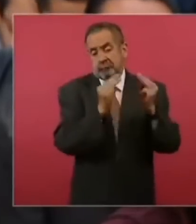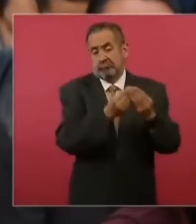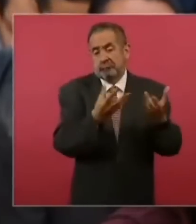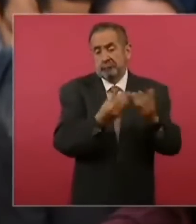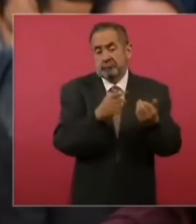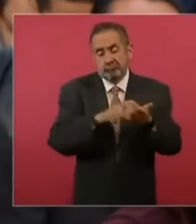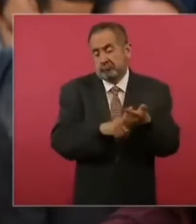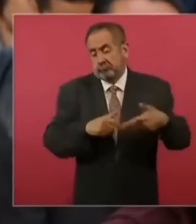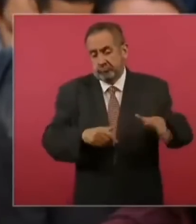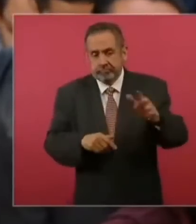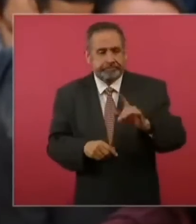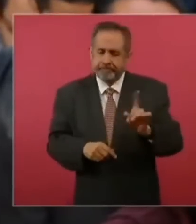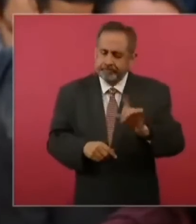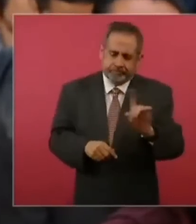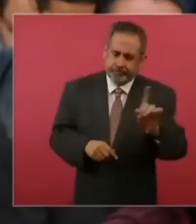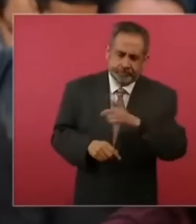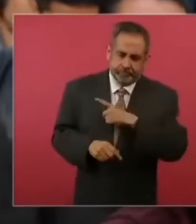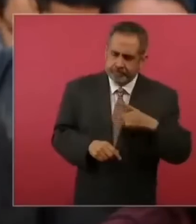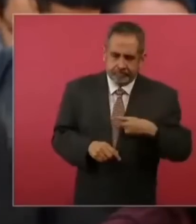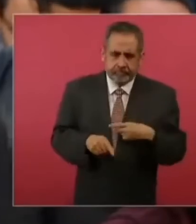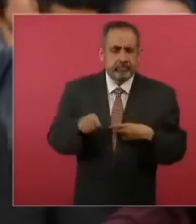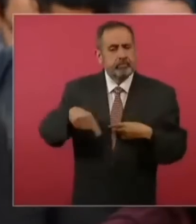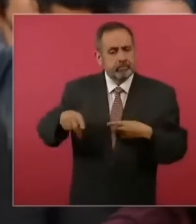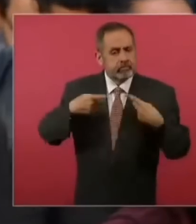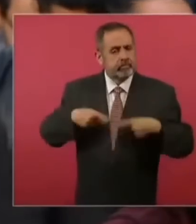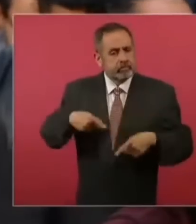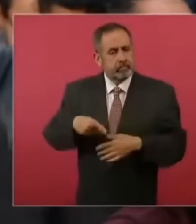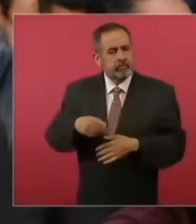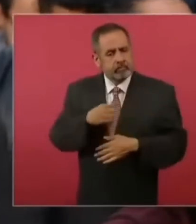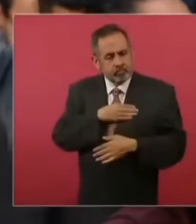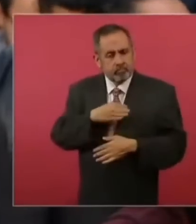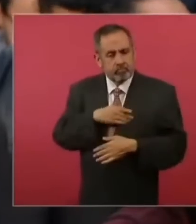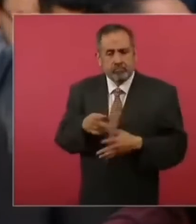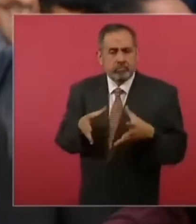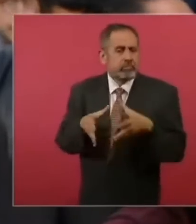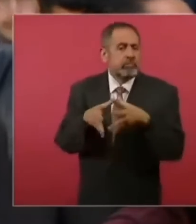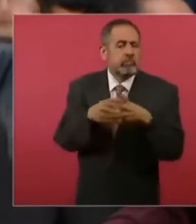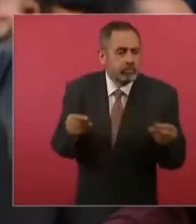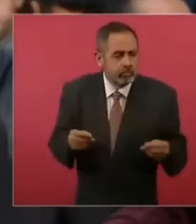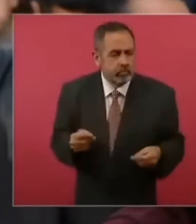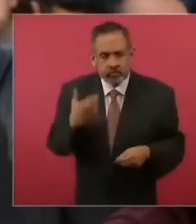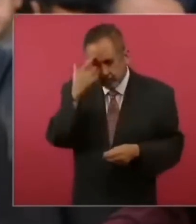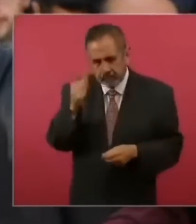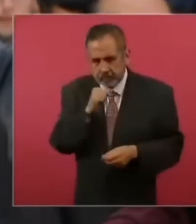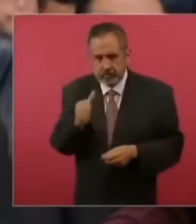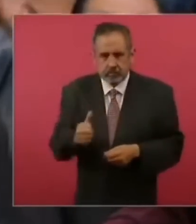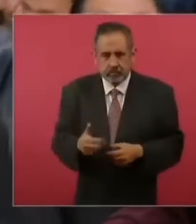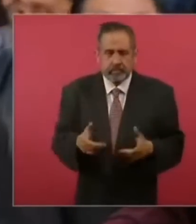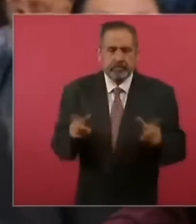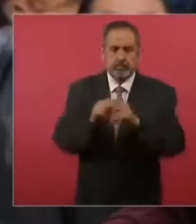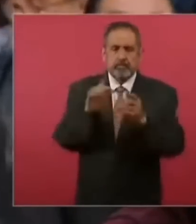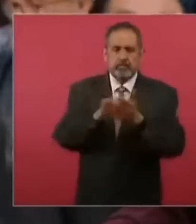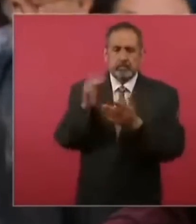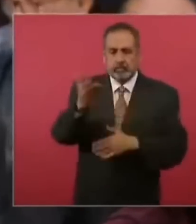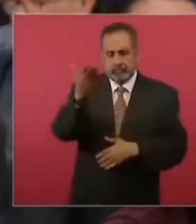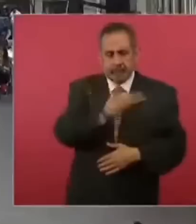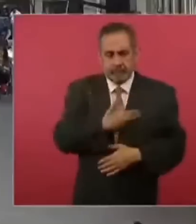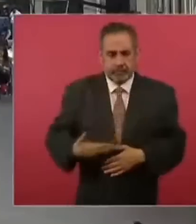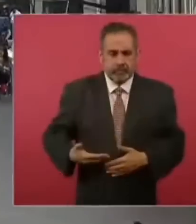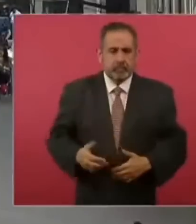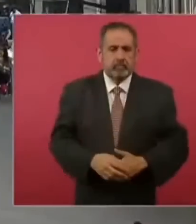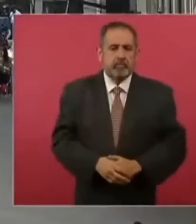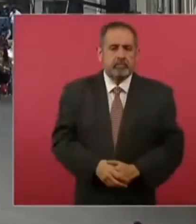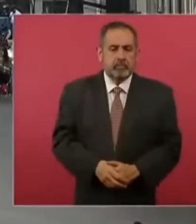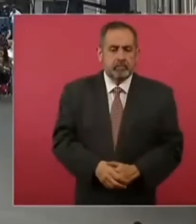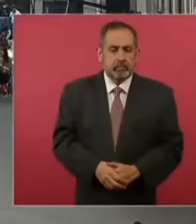ve tú a saber en qué estaban. Son personas que desaparecieron sin razón alguna. Muchísimas gracias, señor presidente. Muy